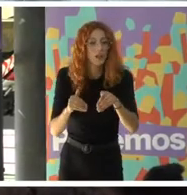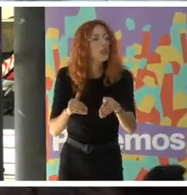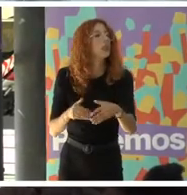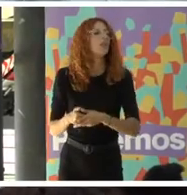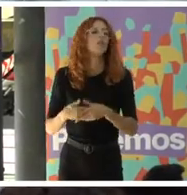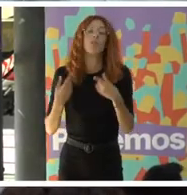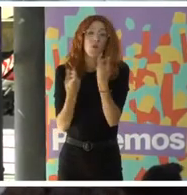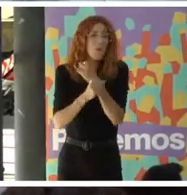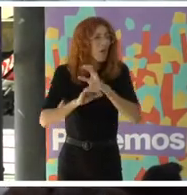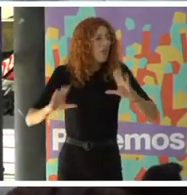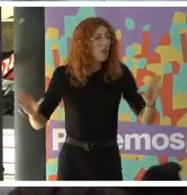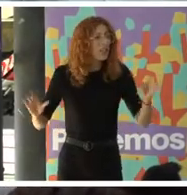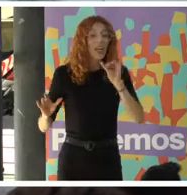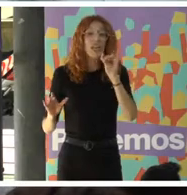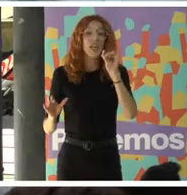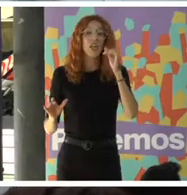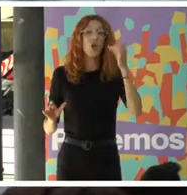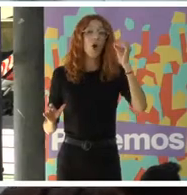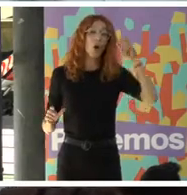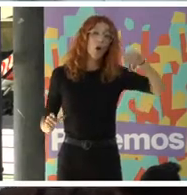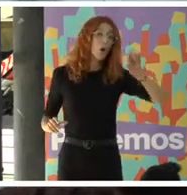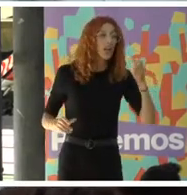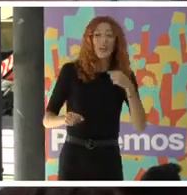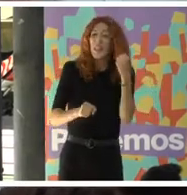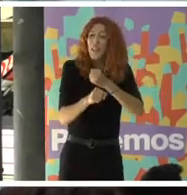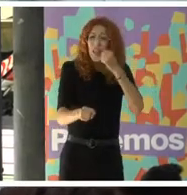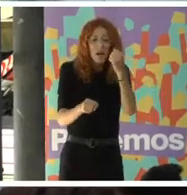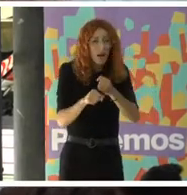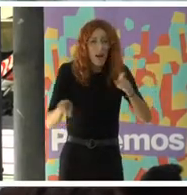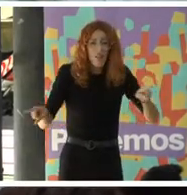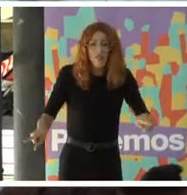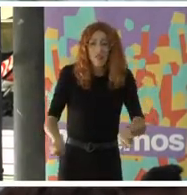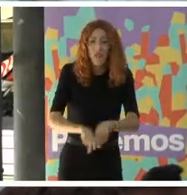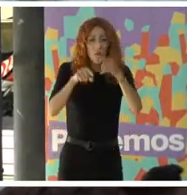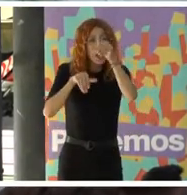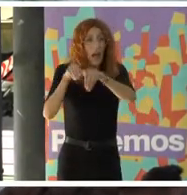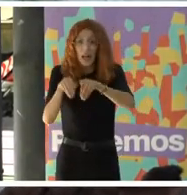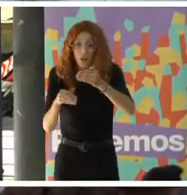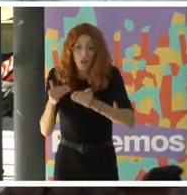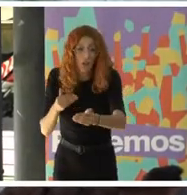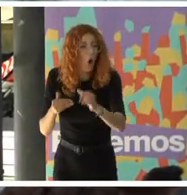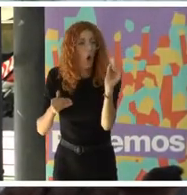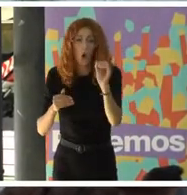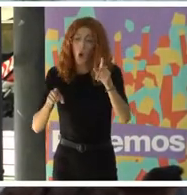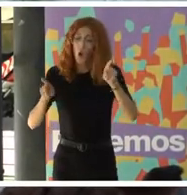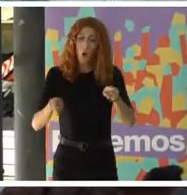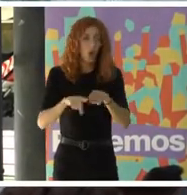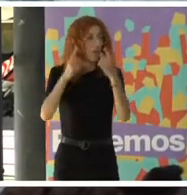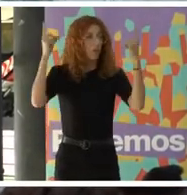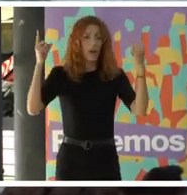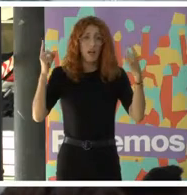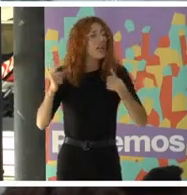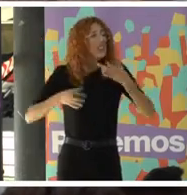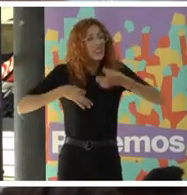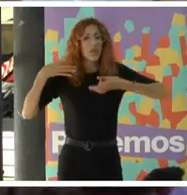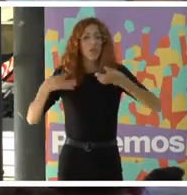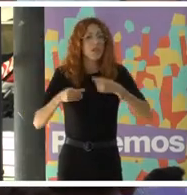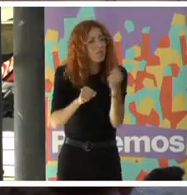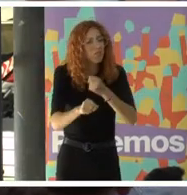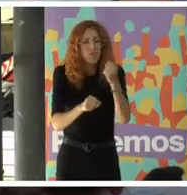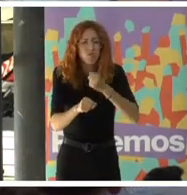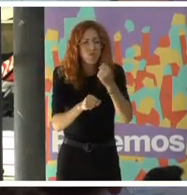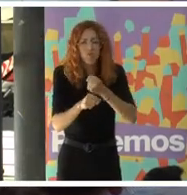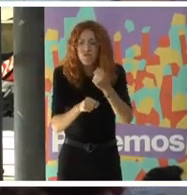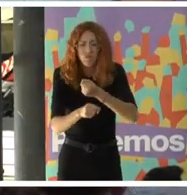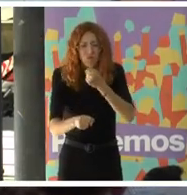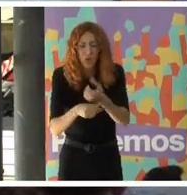elecciones. Es que Ione trabaja y dice lo mismo, estemos en elecciones o no estemos en elecciones. Y se deja el pellejo igual, estemos en elecciones